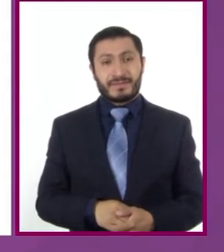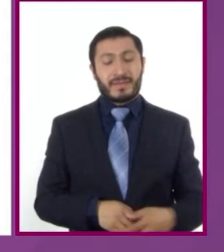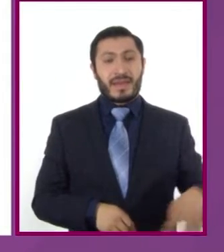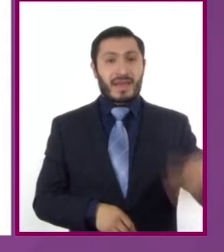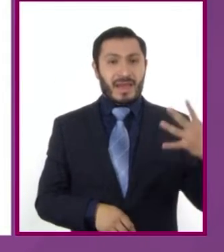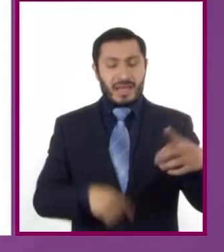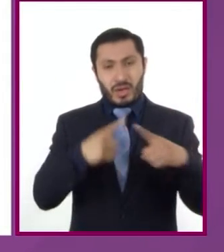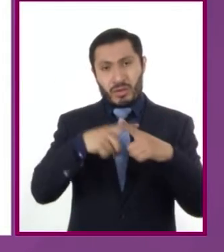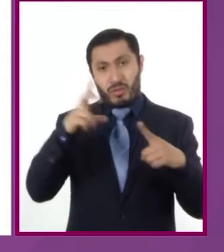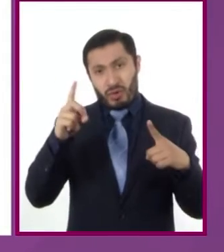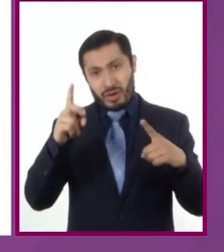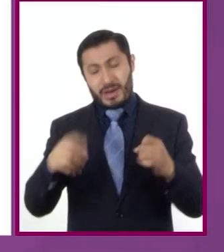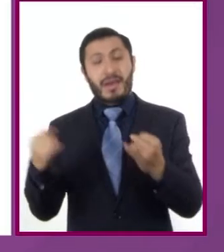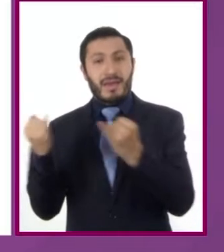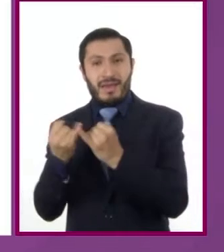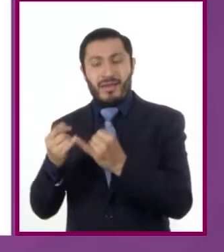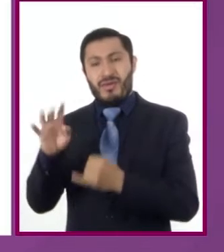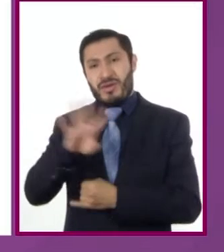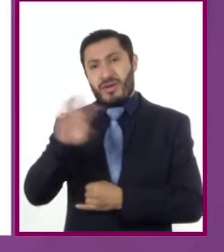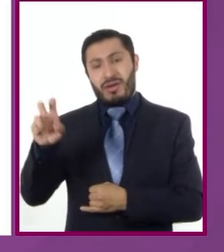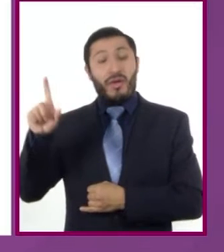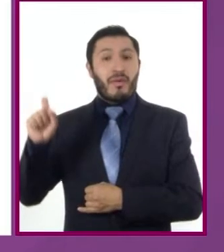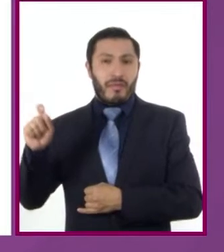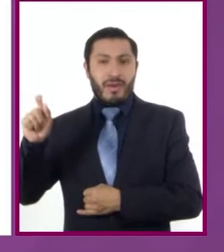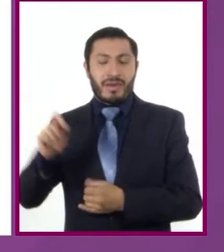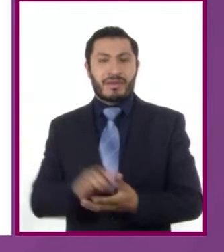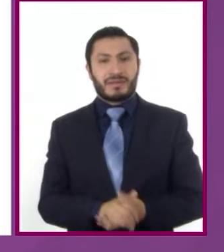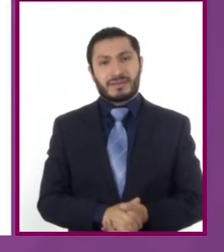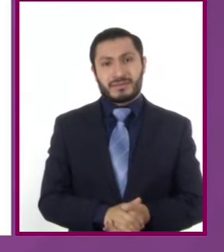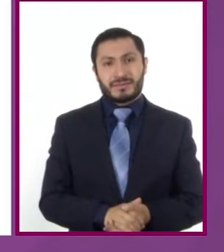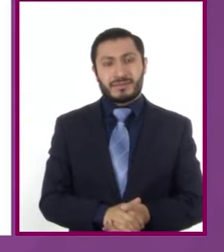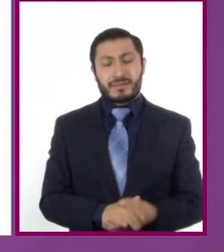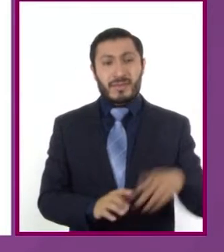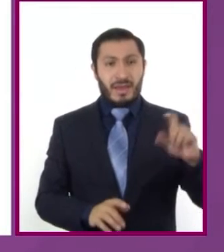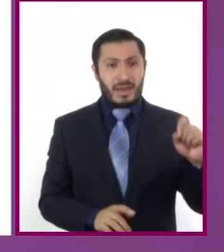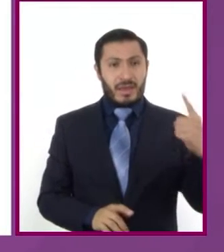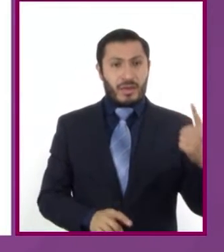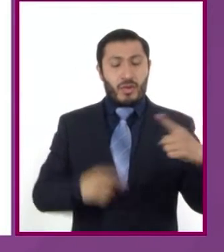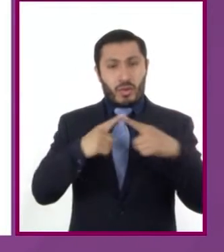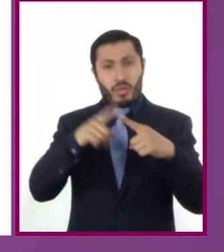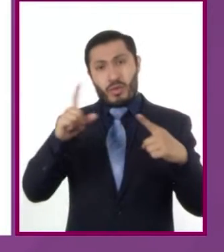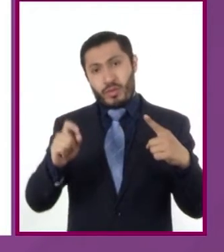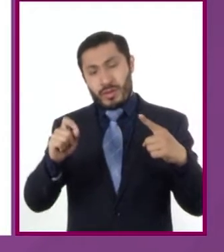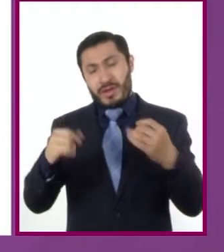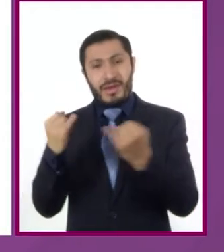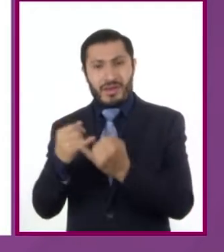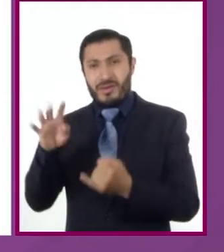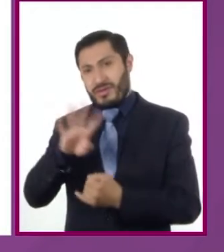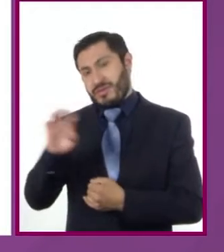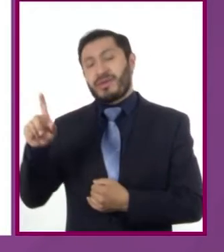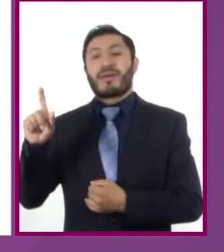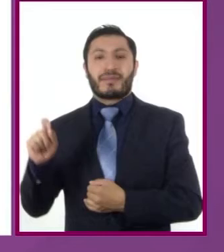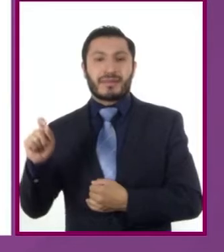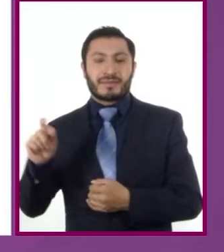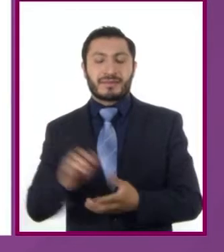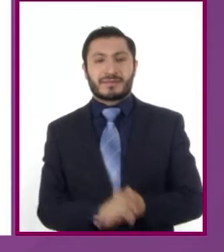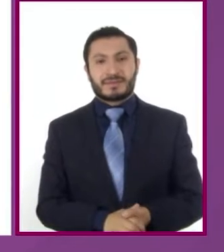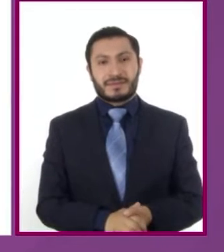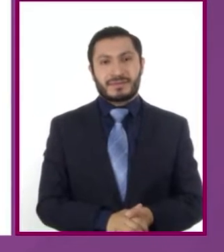14 por 30 es igual a 420, 21 por 20 es igual a